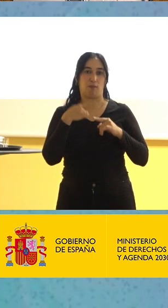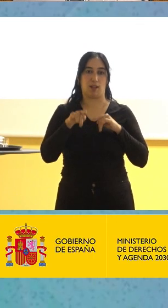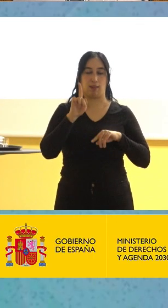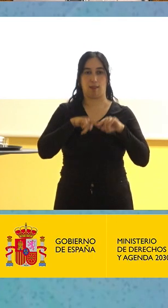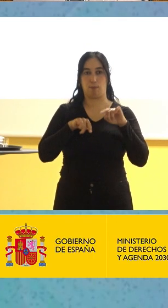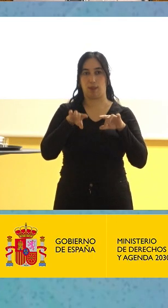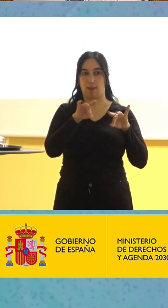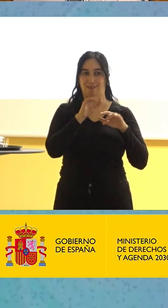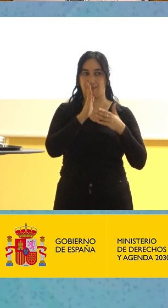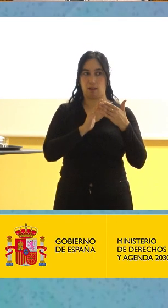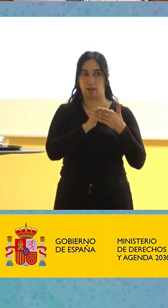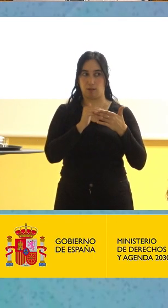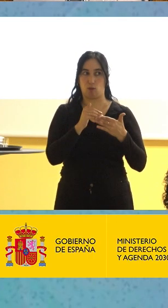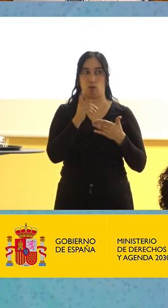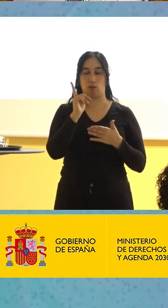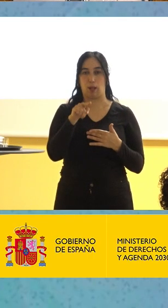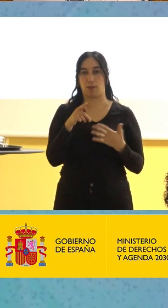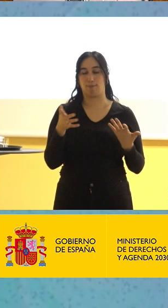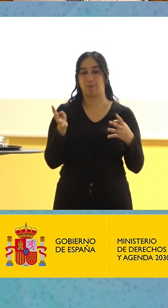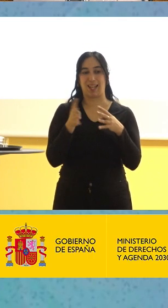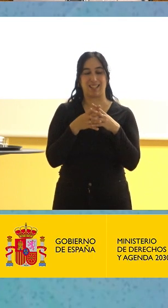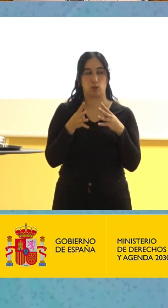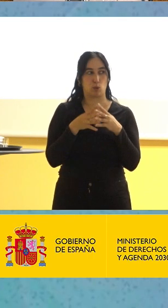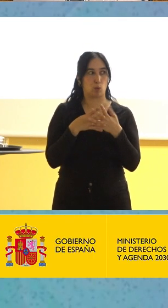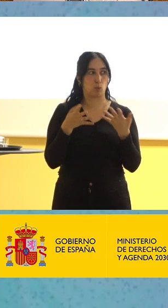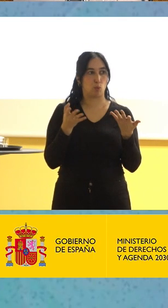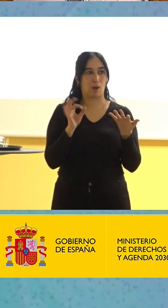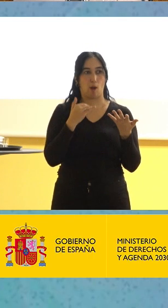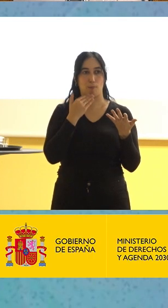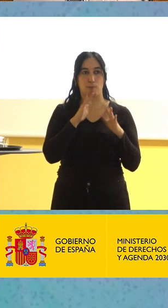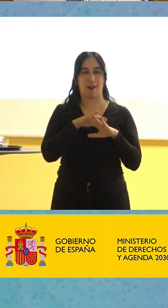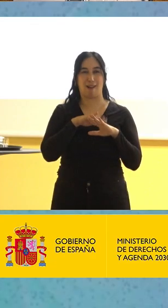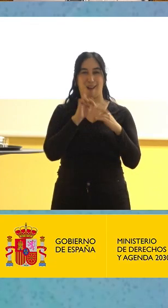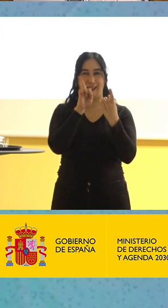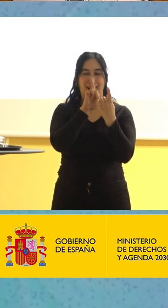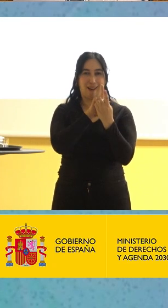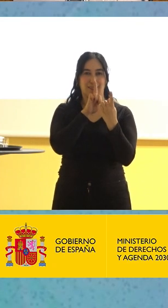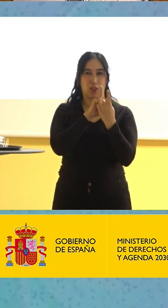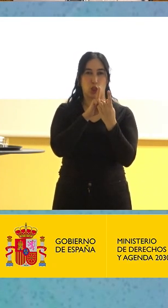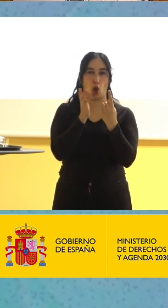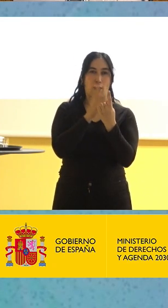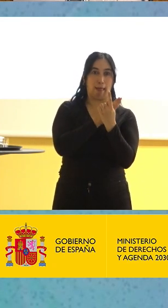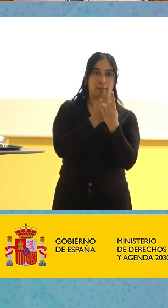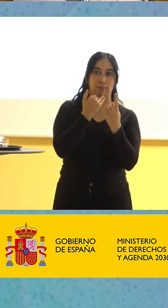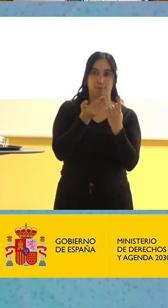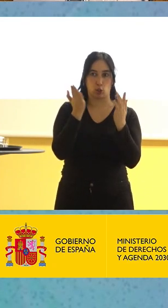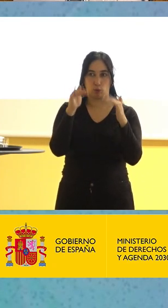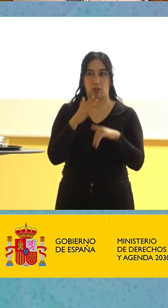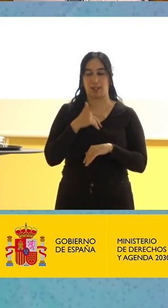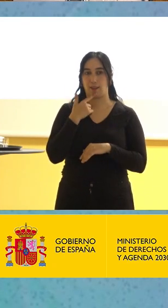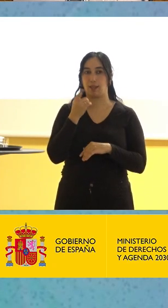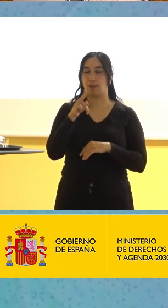existe digamos, una estructura de atención postemprana, lo que genera, ¿no?